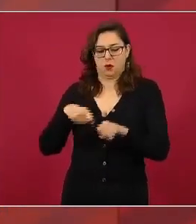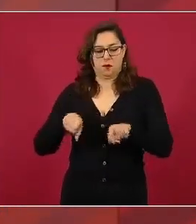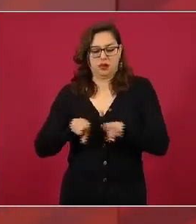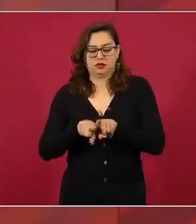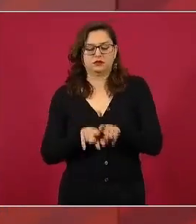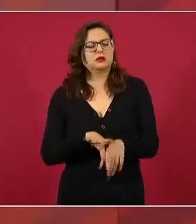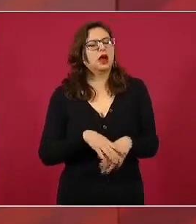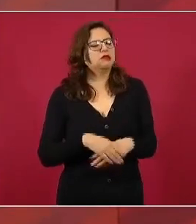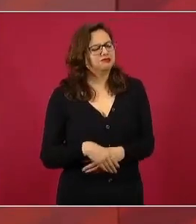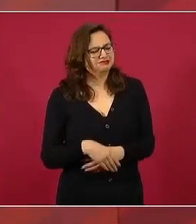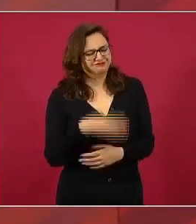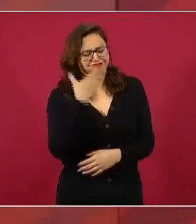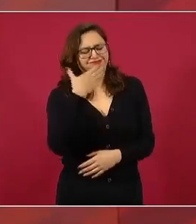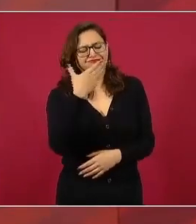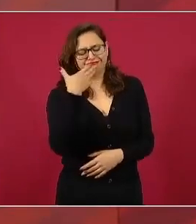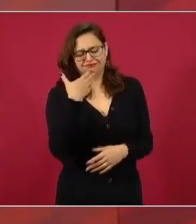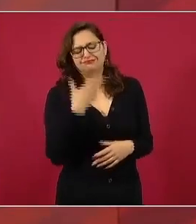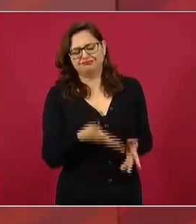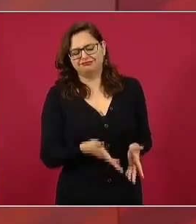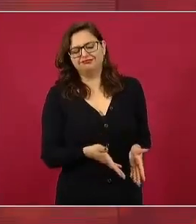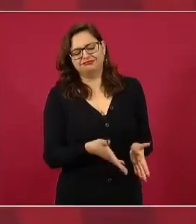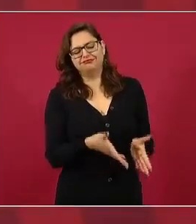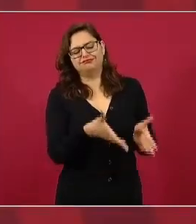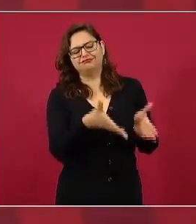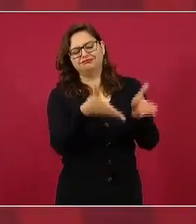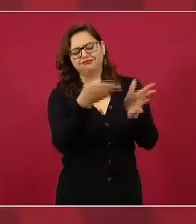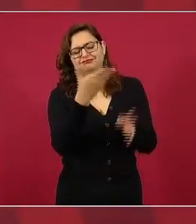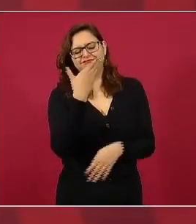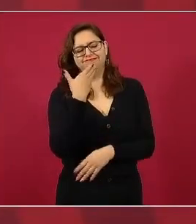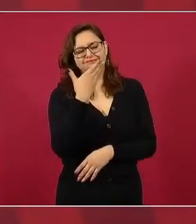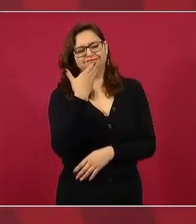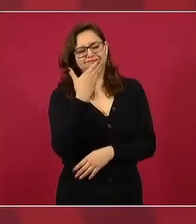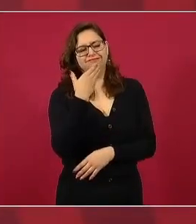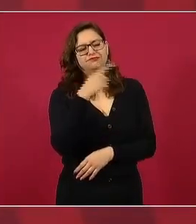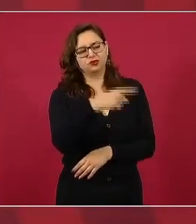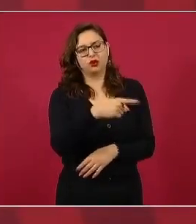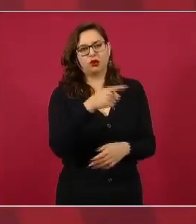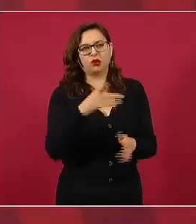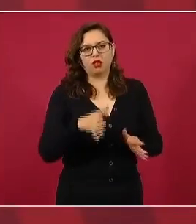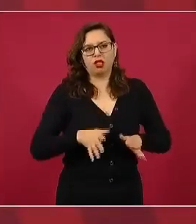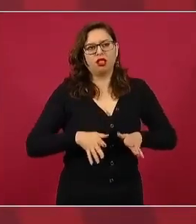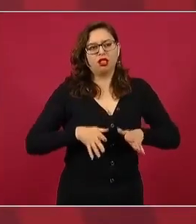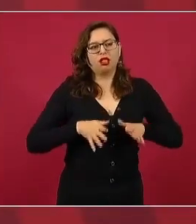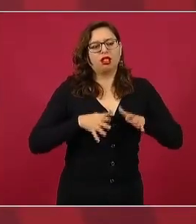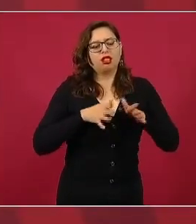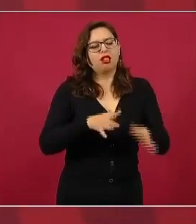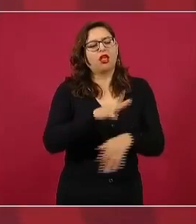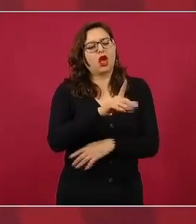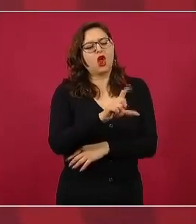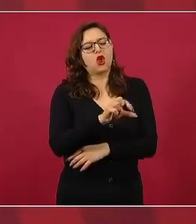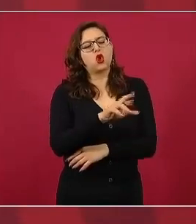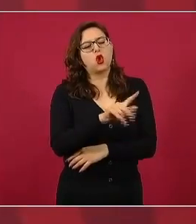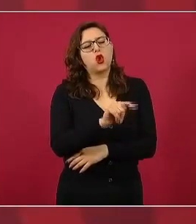Loret, sigue escuchando a Carmen Aristegui, sigue leyendo el Reforma.